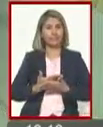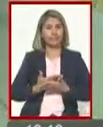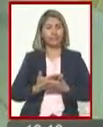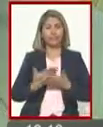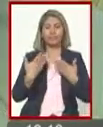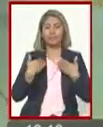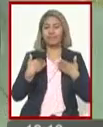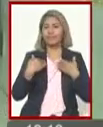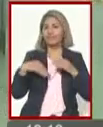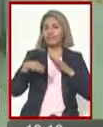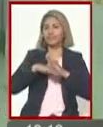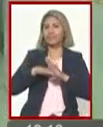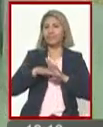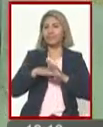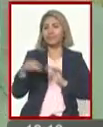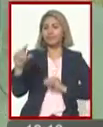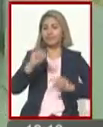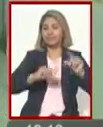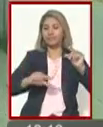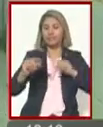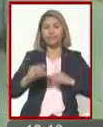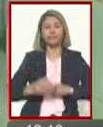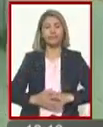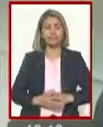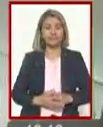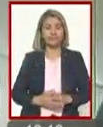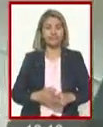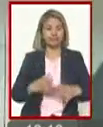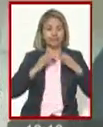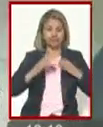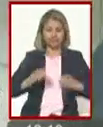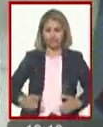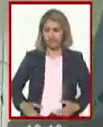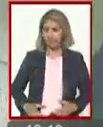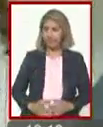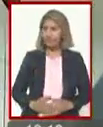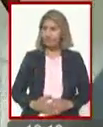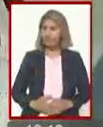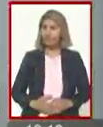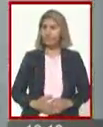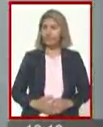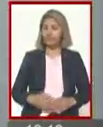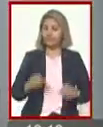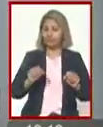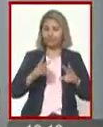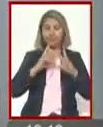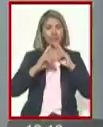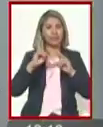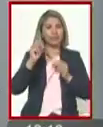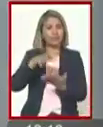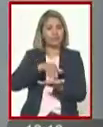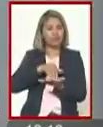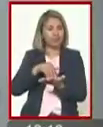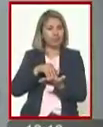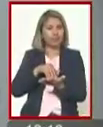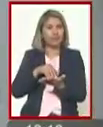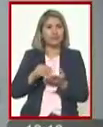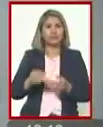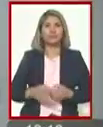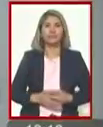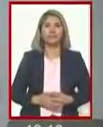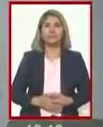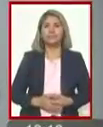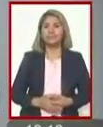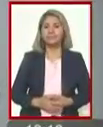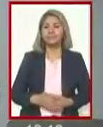que tiene, que me atrape igual a la edad que tiene y que su cuerpo igual responda, que no decae